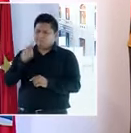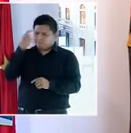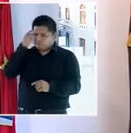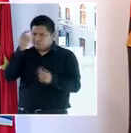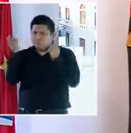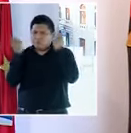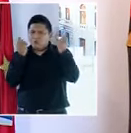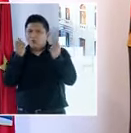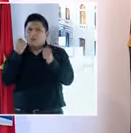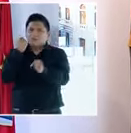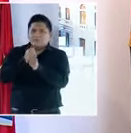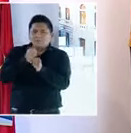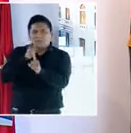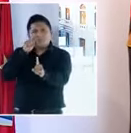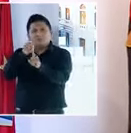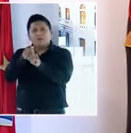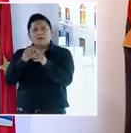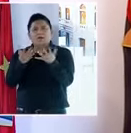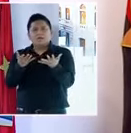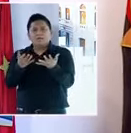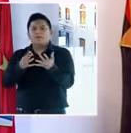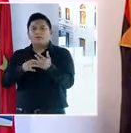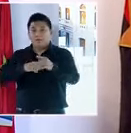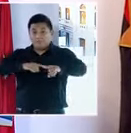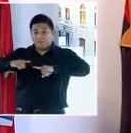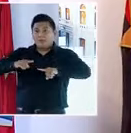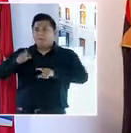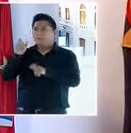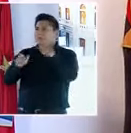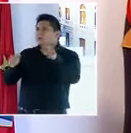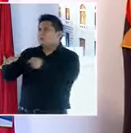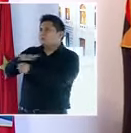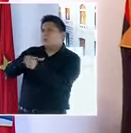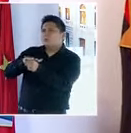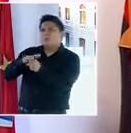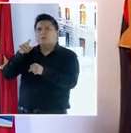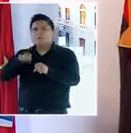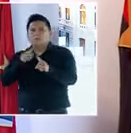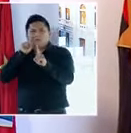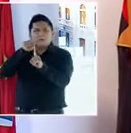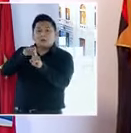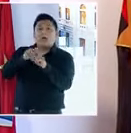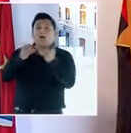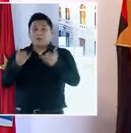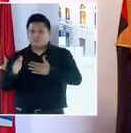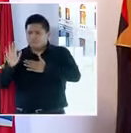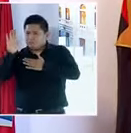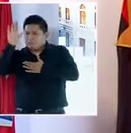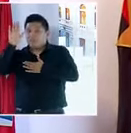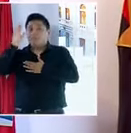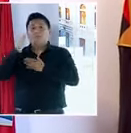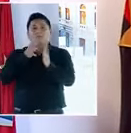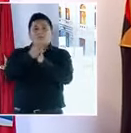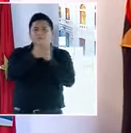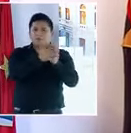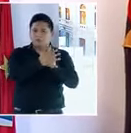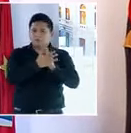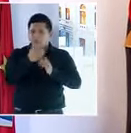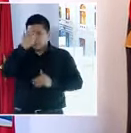para cumplir con los preceptos de la administración pública basados en la transparencia de la información, de